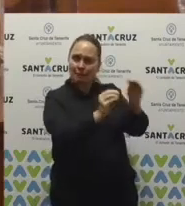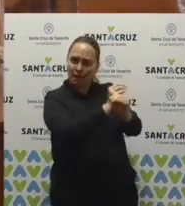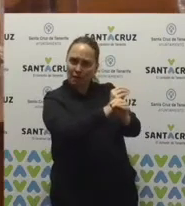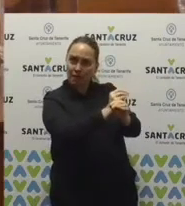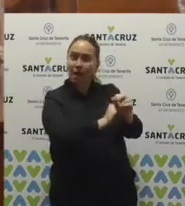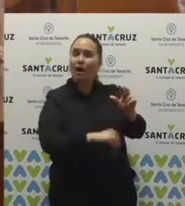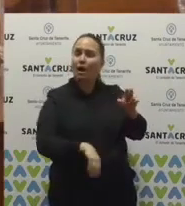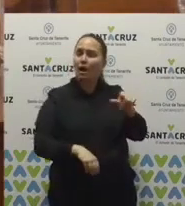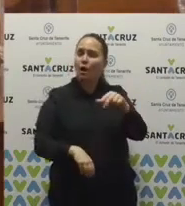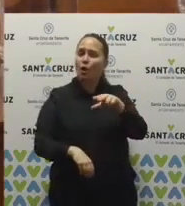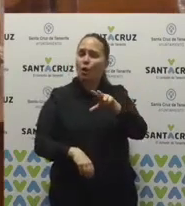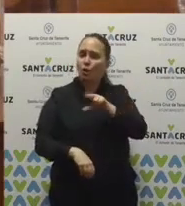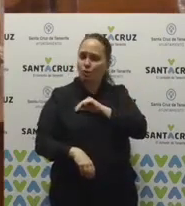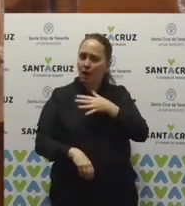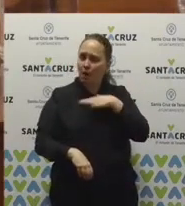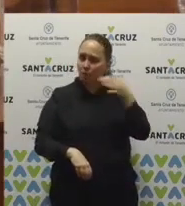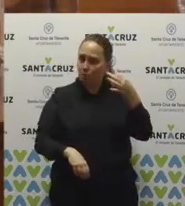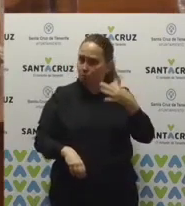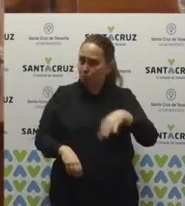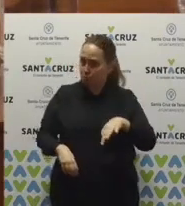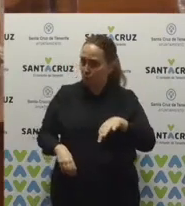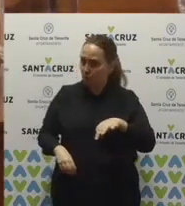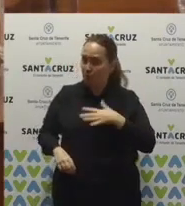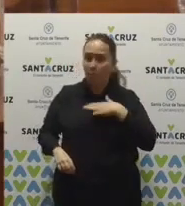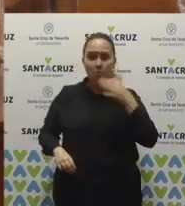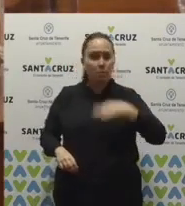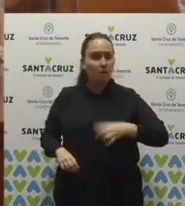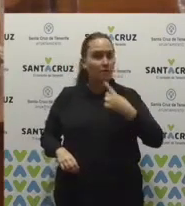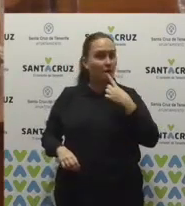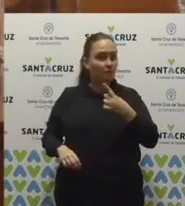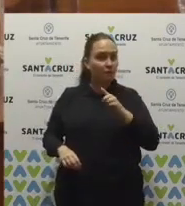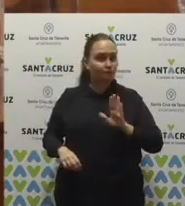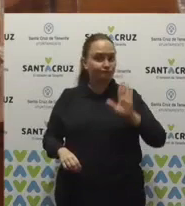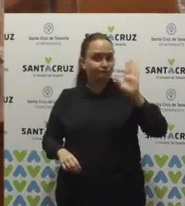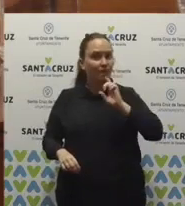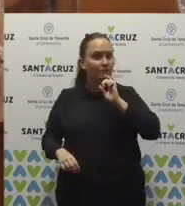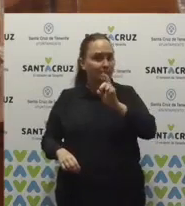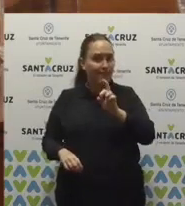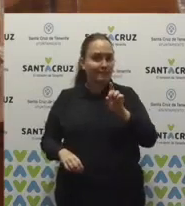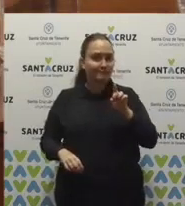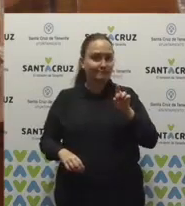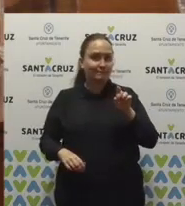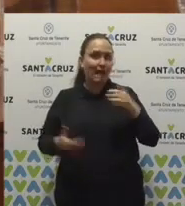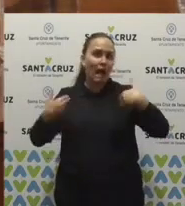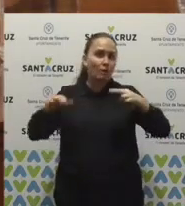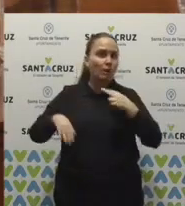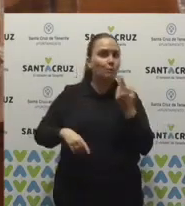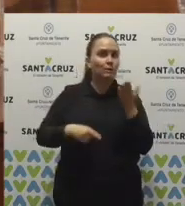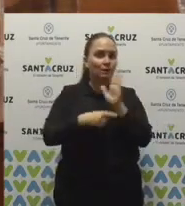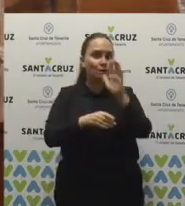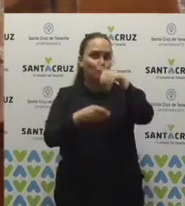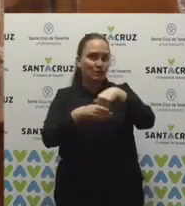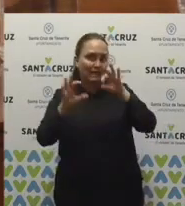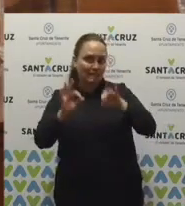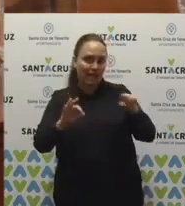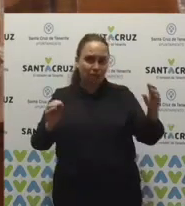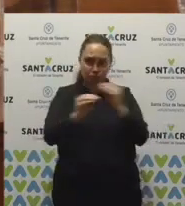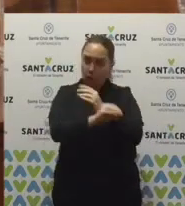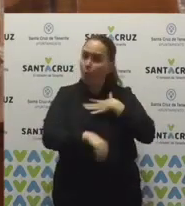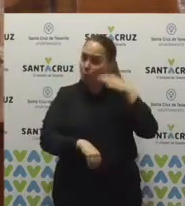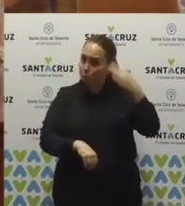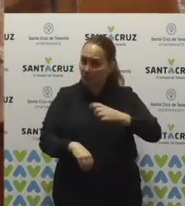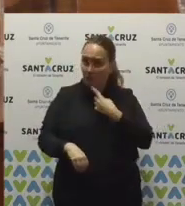podría decir que va a votar cosa diferente de su portavoz si algún esto es